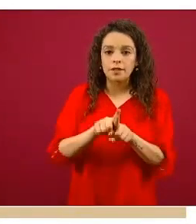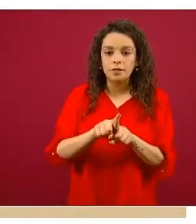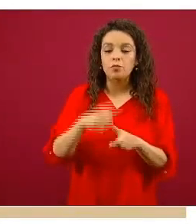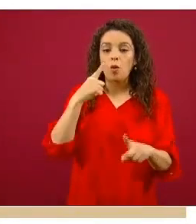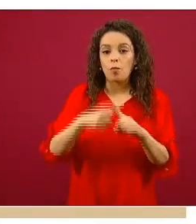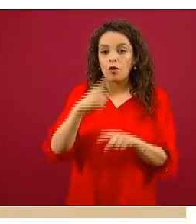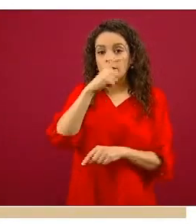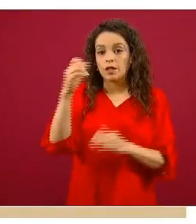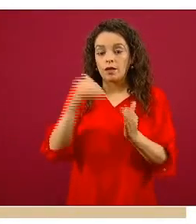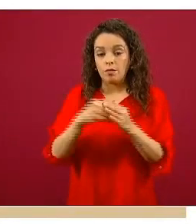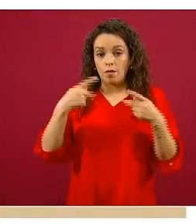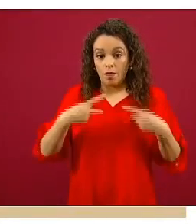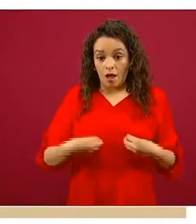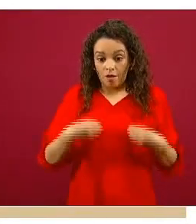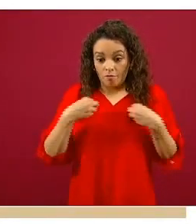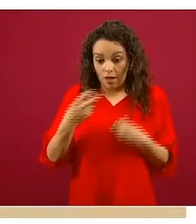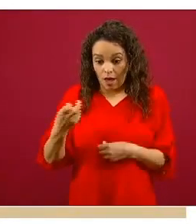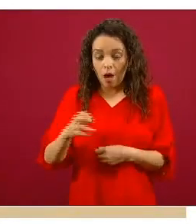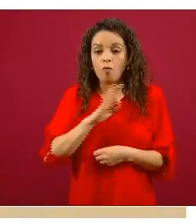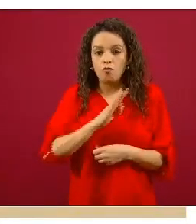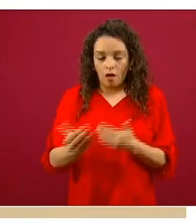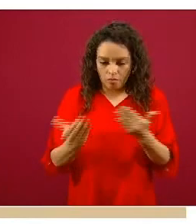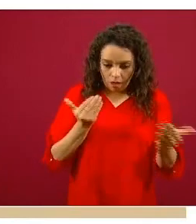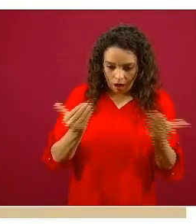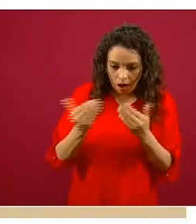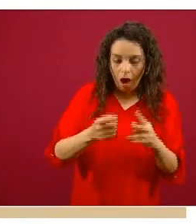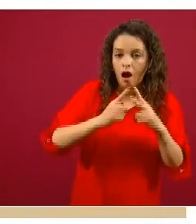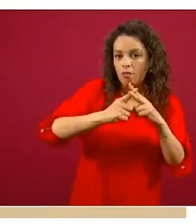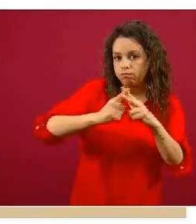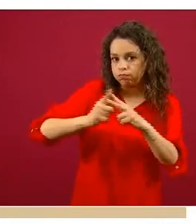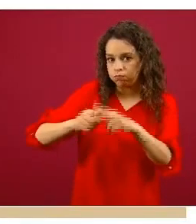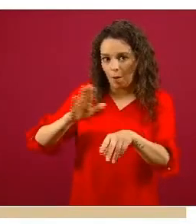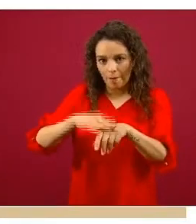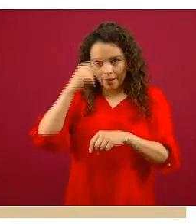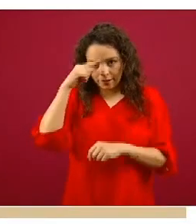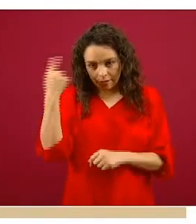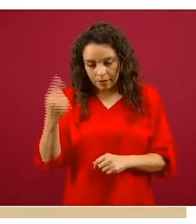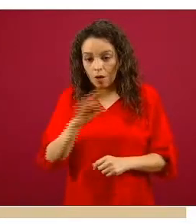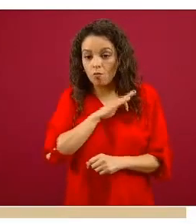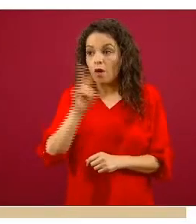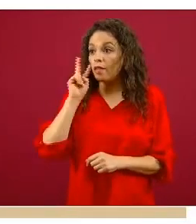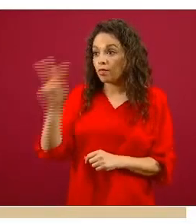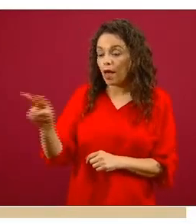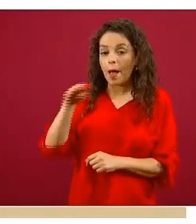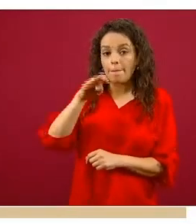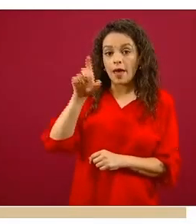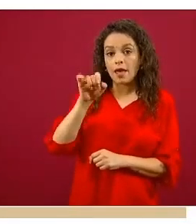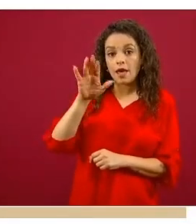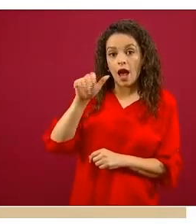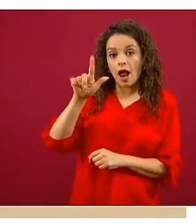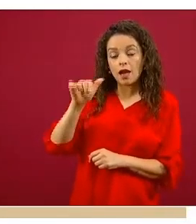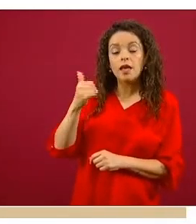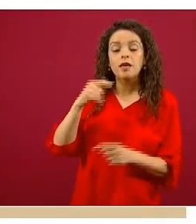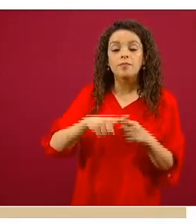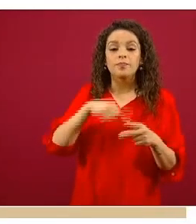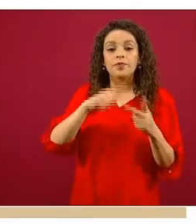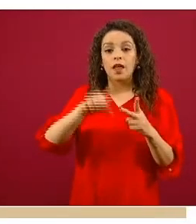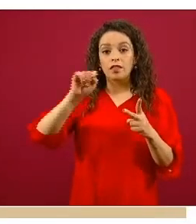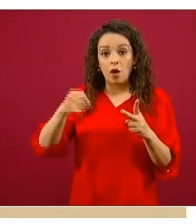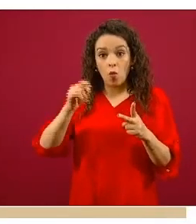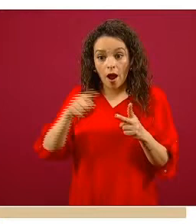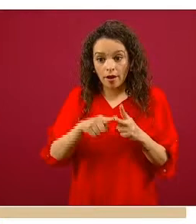para poder comparar a las poblaciones de los municipios. Vean ustedes cómo precisamente Mexicali y Tijuana de alguna manera